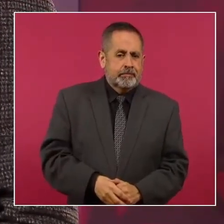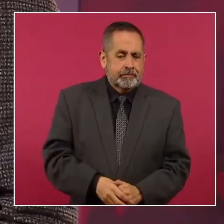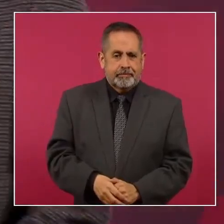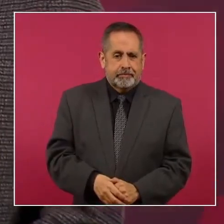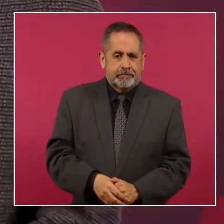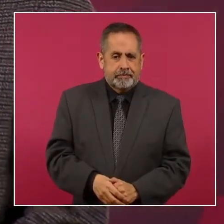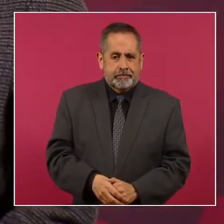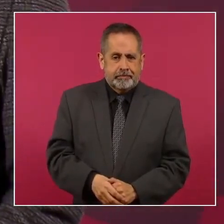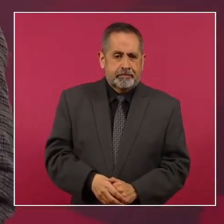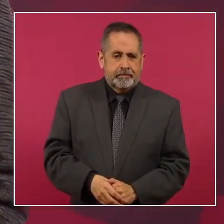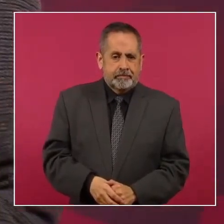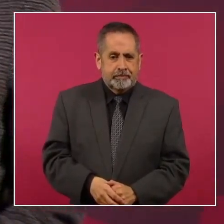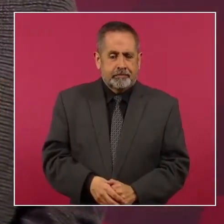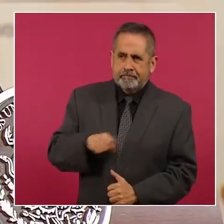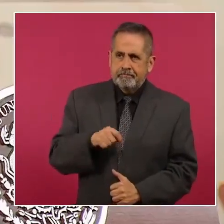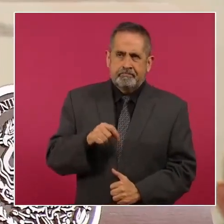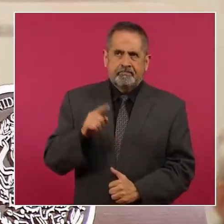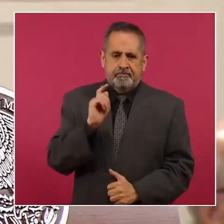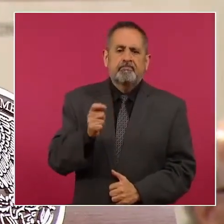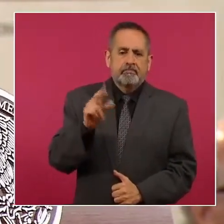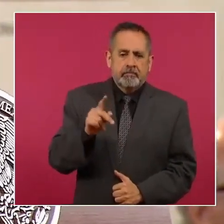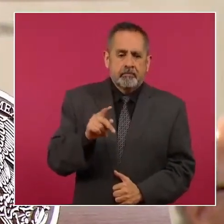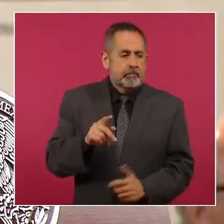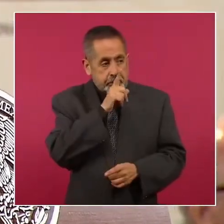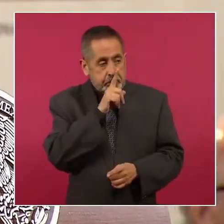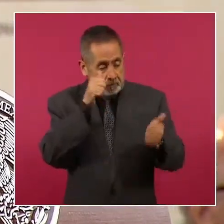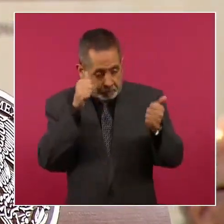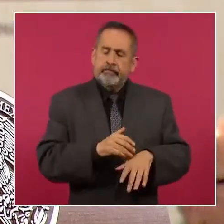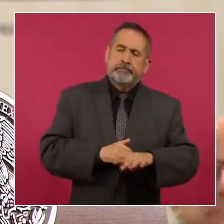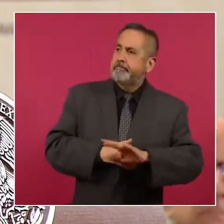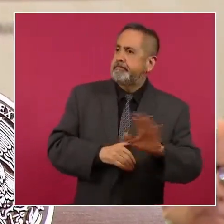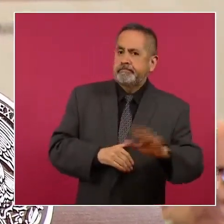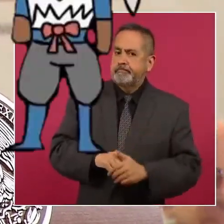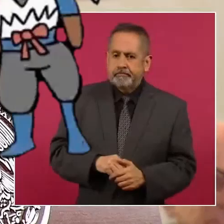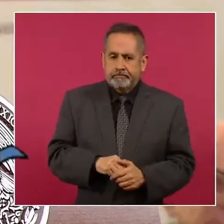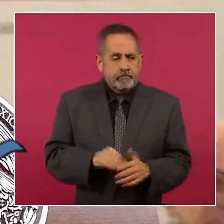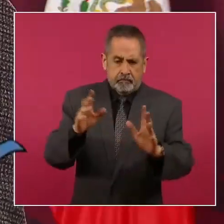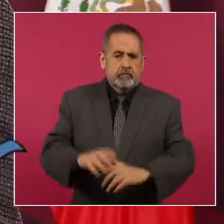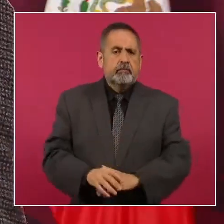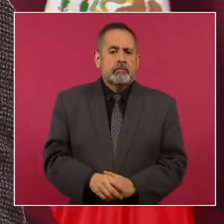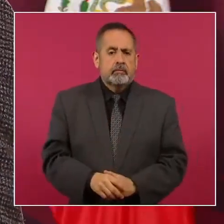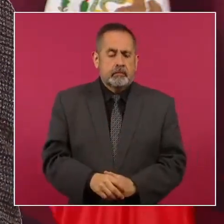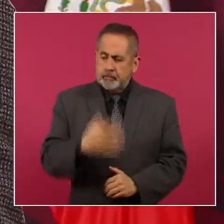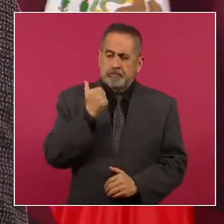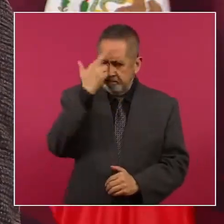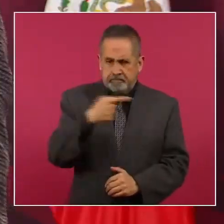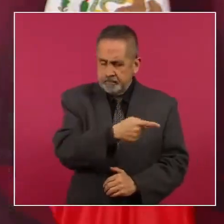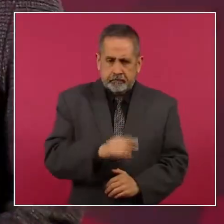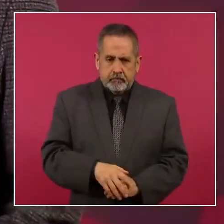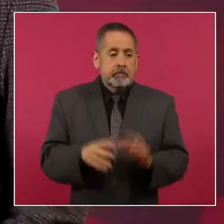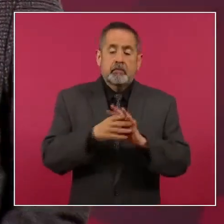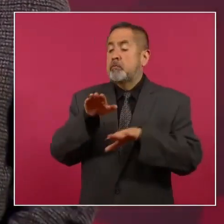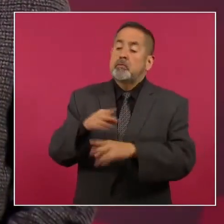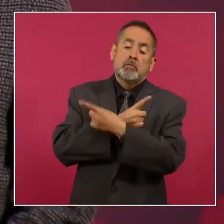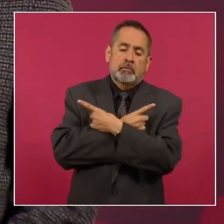No vamos a someternos, y más si no hay argumentos y no hay razón. Y dicen, por